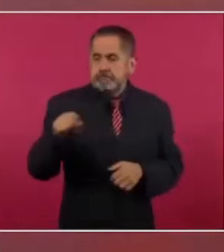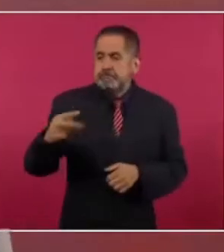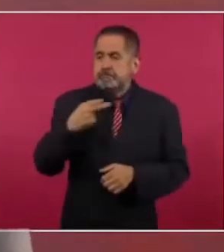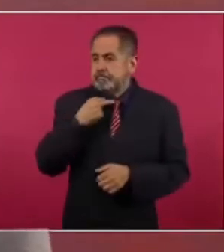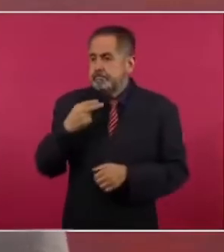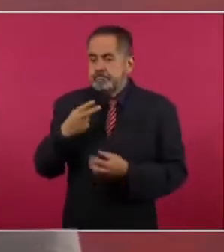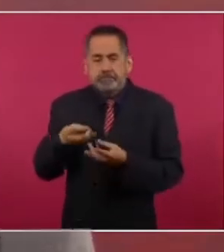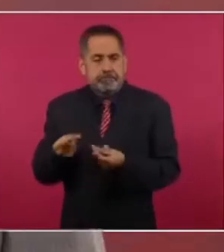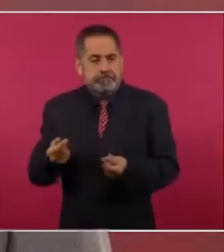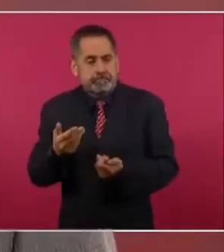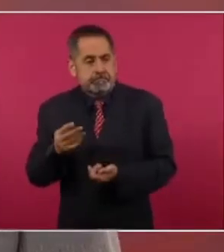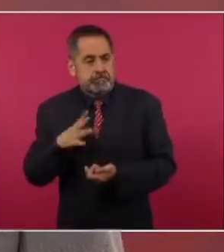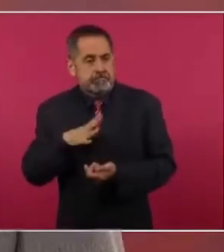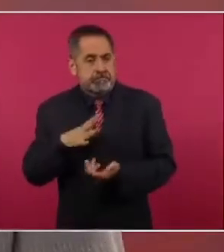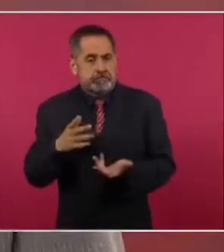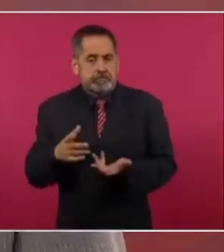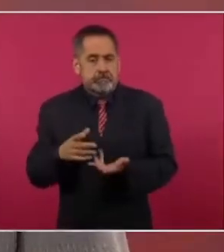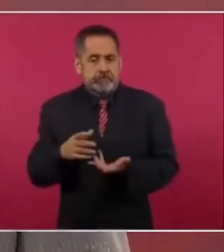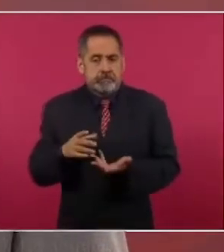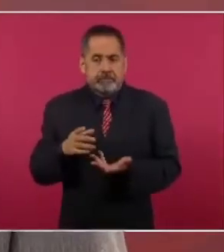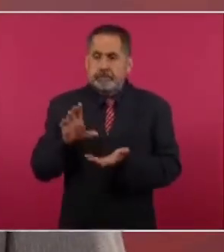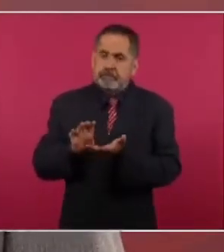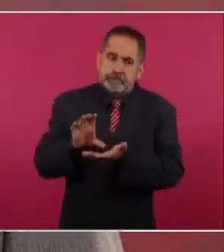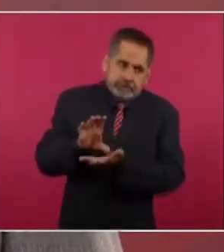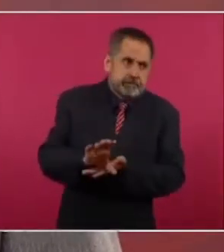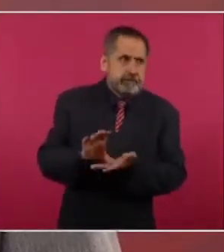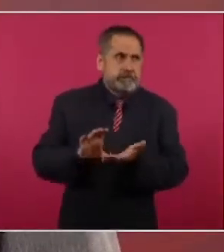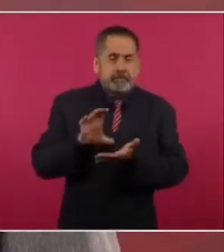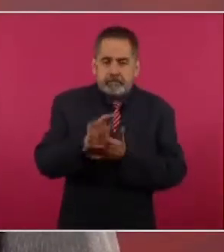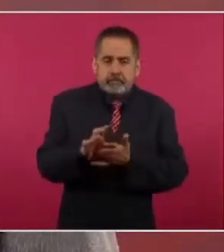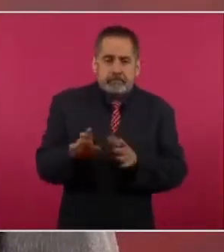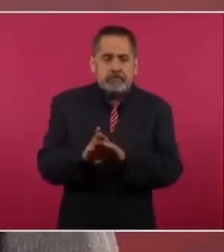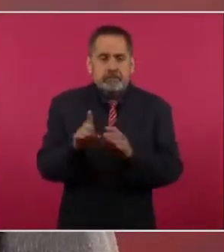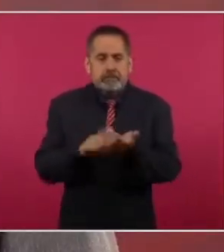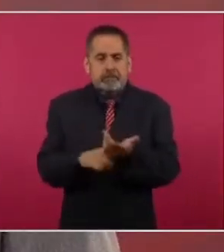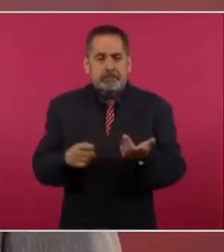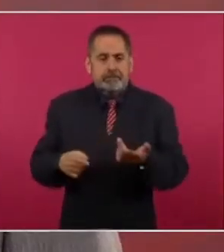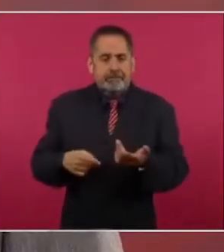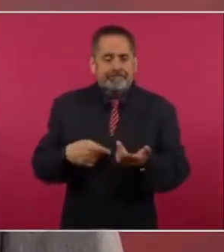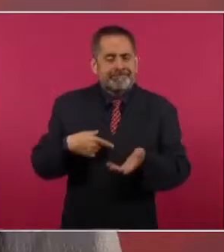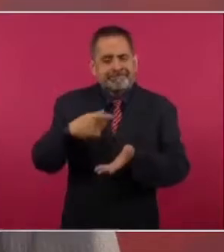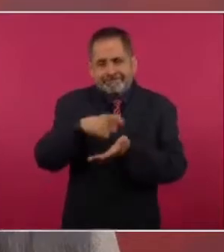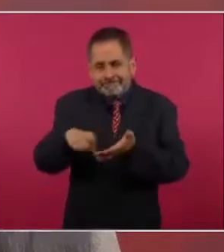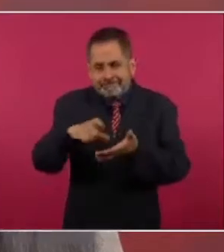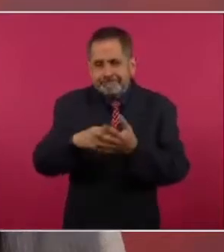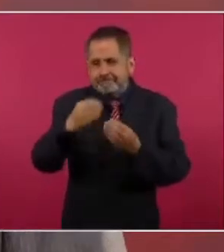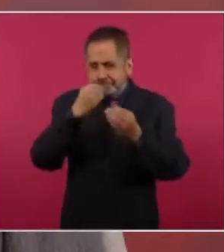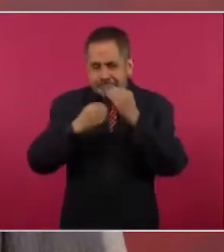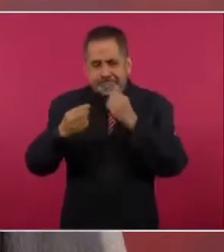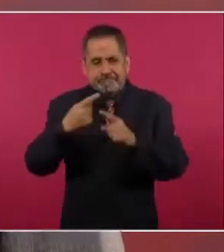más se tiene que destinar a la compra de los alimentos,